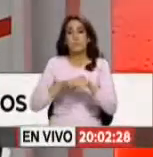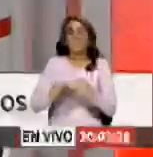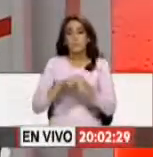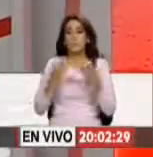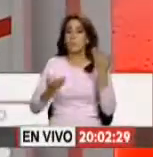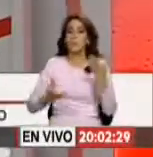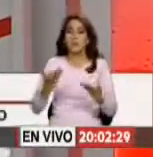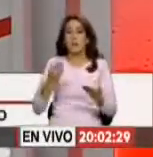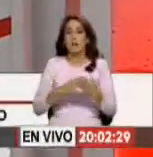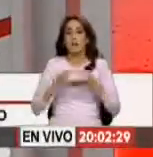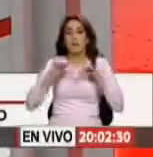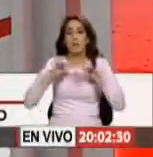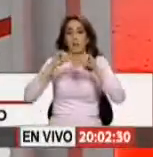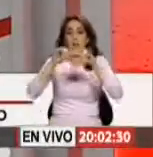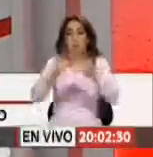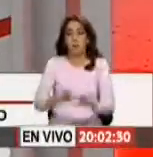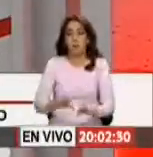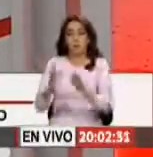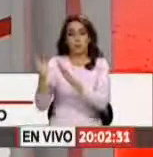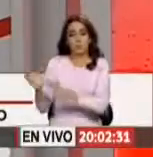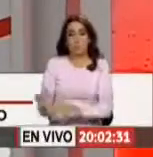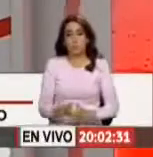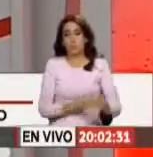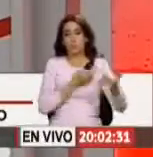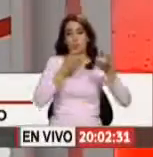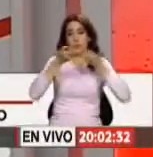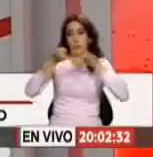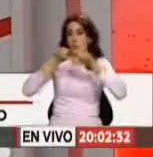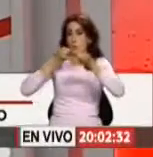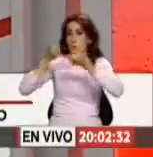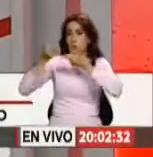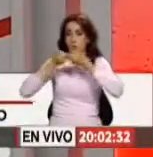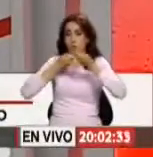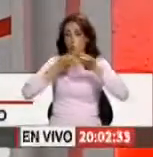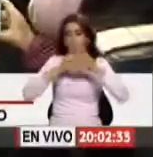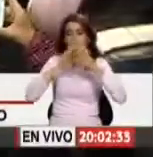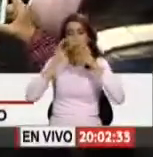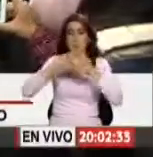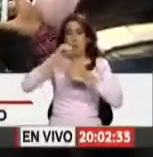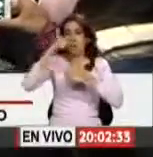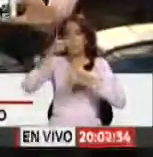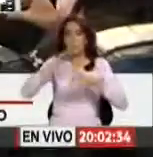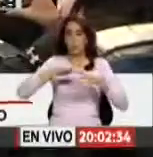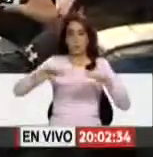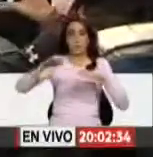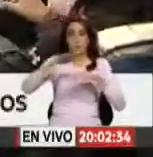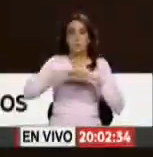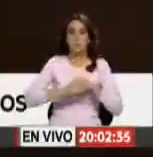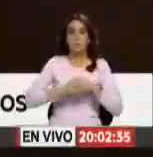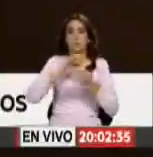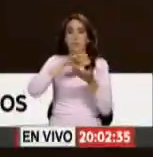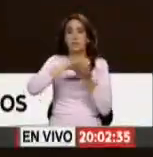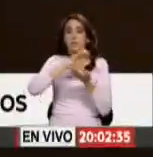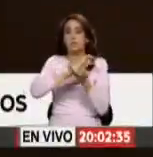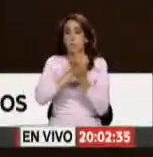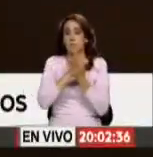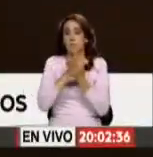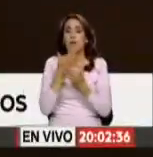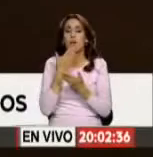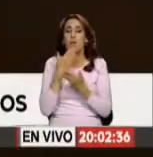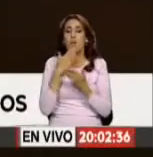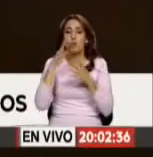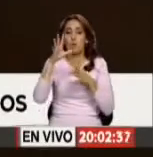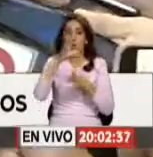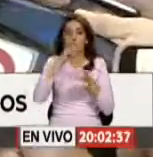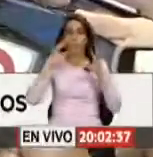democrático, en el que precisamente debe existir el control de una función del Estado a otra. De su lado, pasado, la presidenta de la Asamblea cuestionó la forma en que se